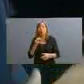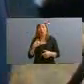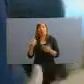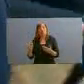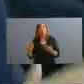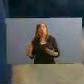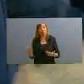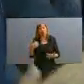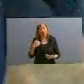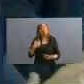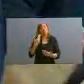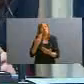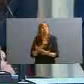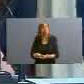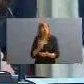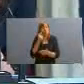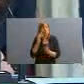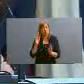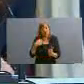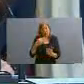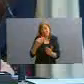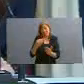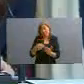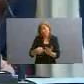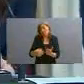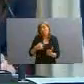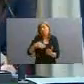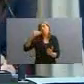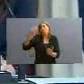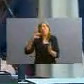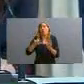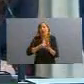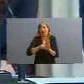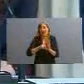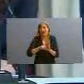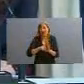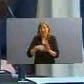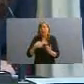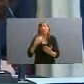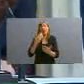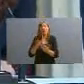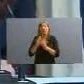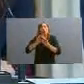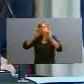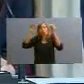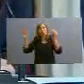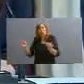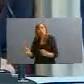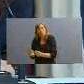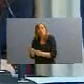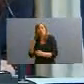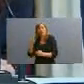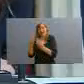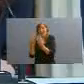Pero la propuesta y los ejes del proyecto de ley que vamos a enviar va a ser que la totalidad de